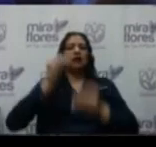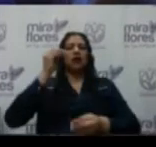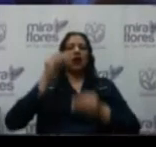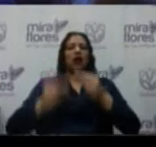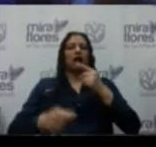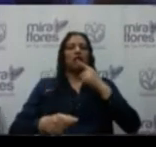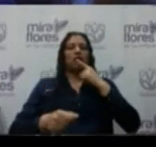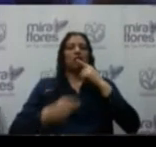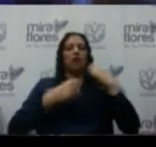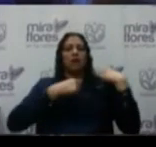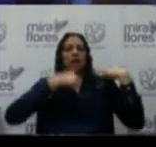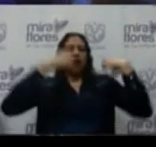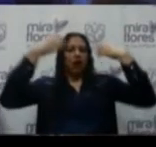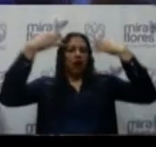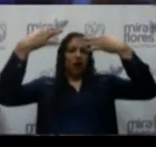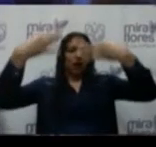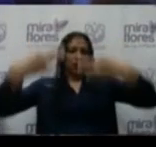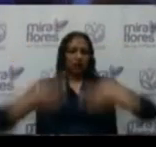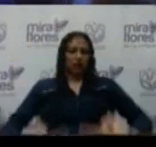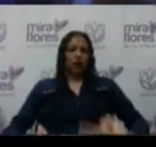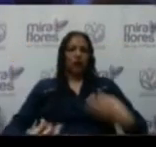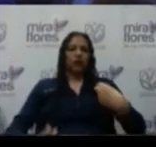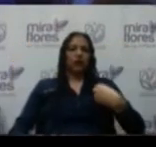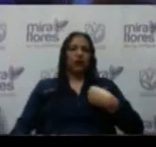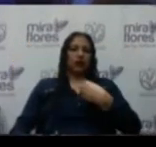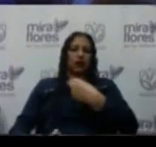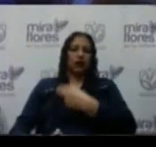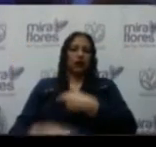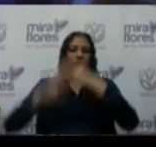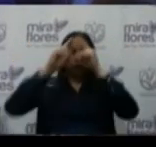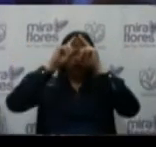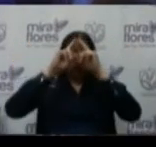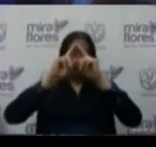renovemos el gran juramento